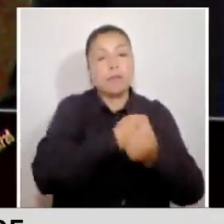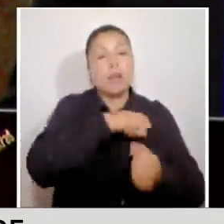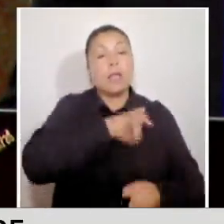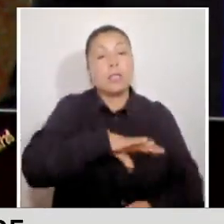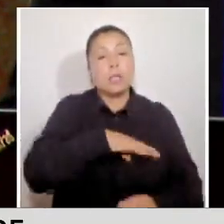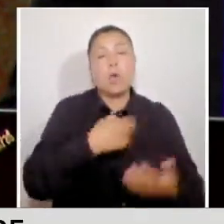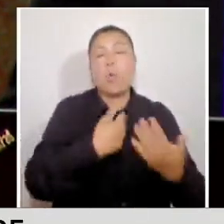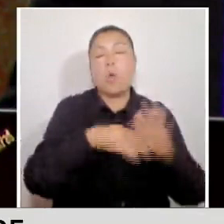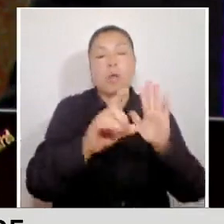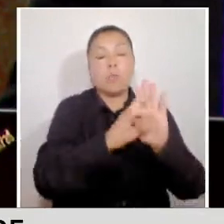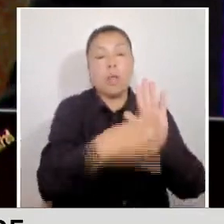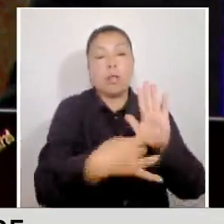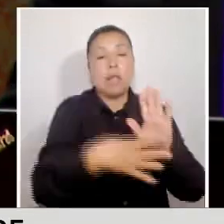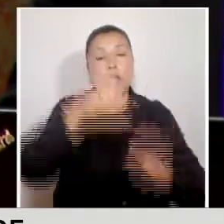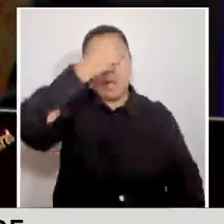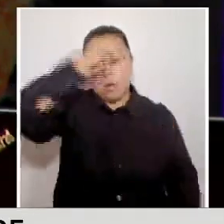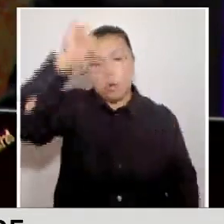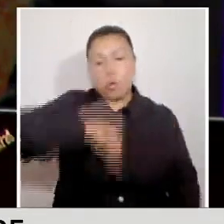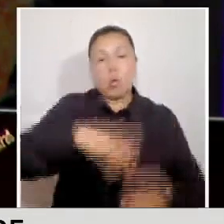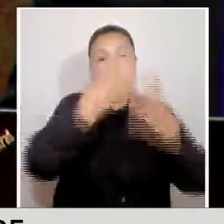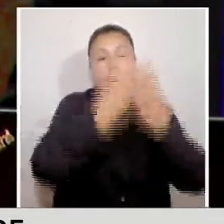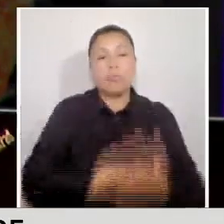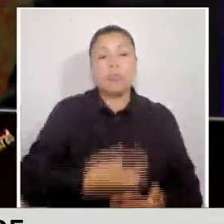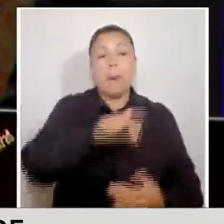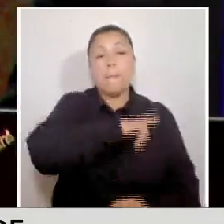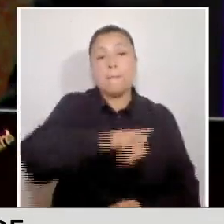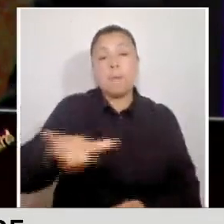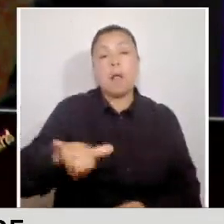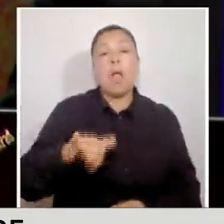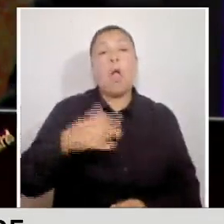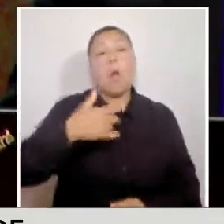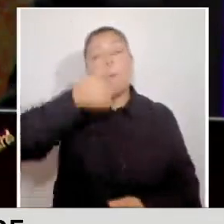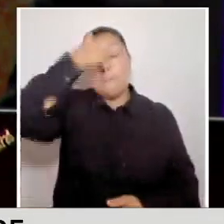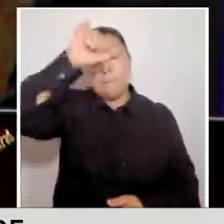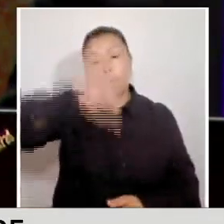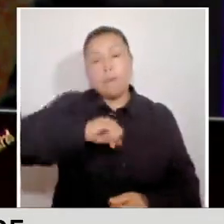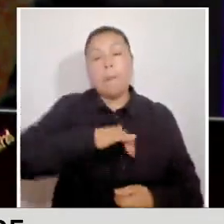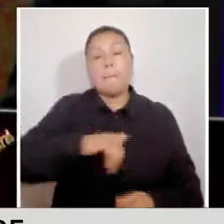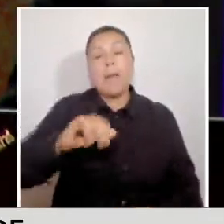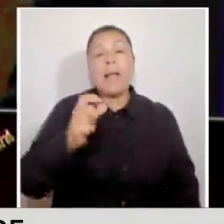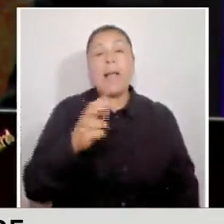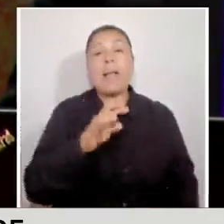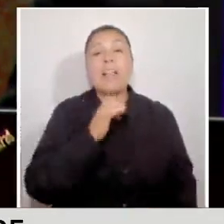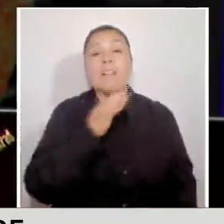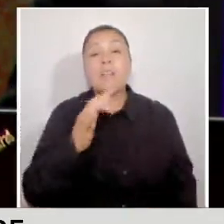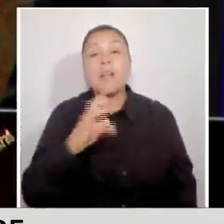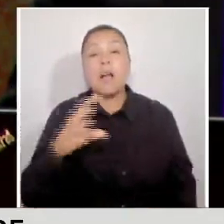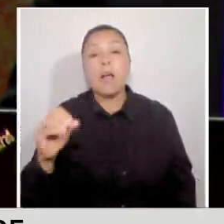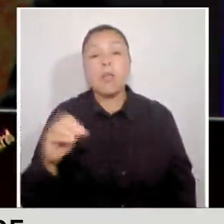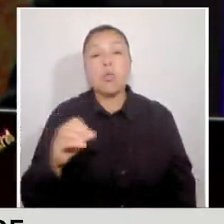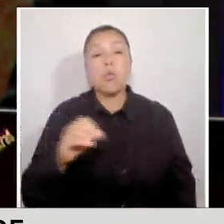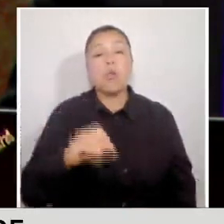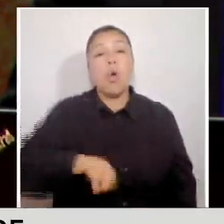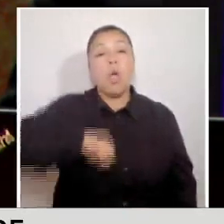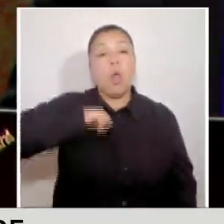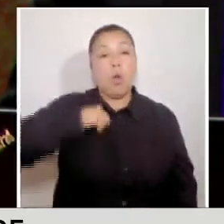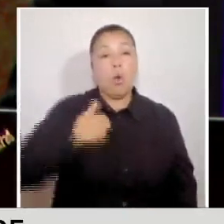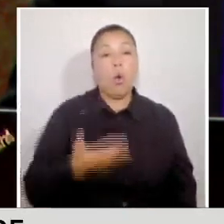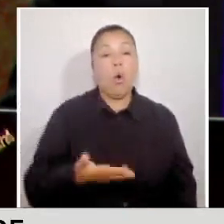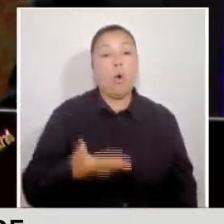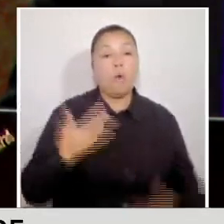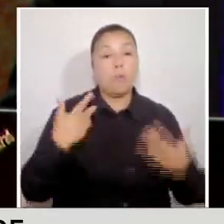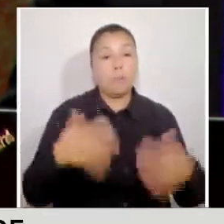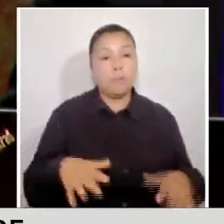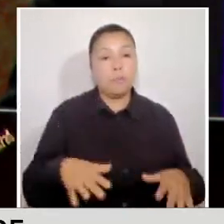sancionado con presidio o reclusión perpetua o presidio Perpetuo calificado el adolescente que hubiera sido puesto a